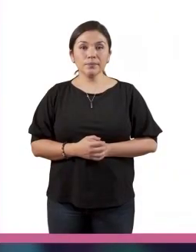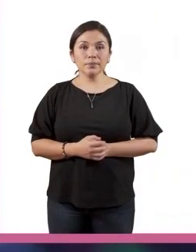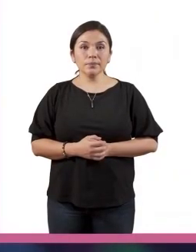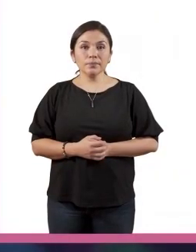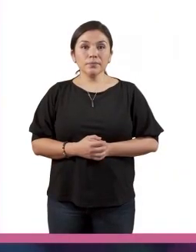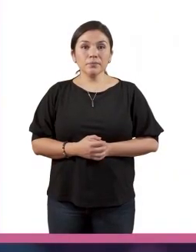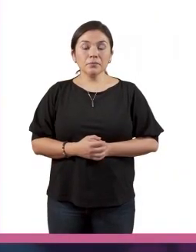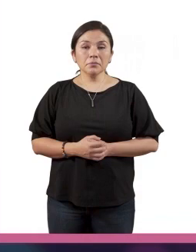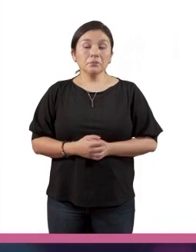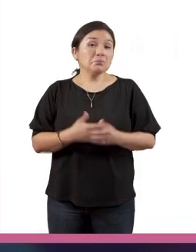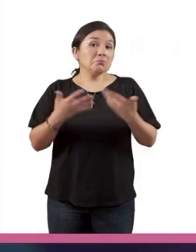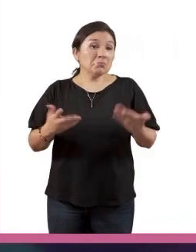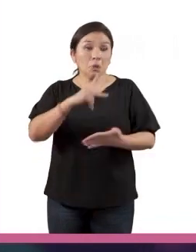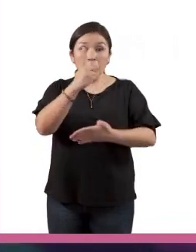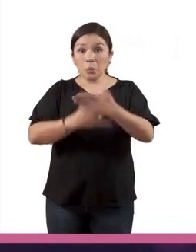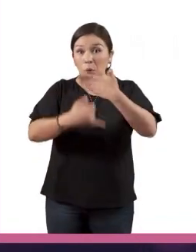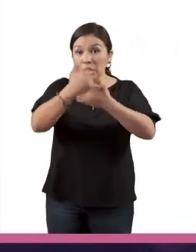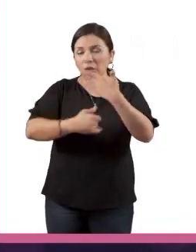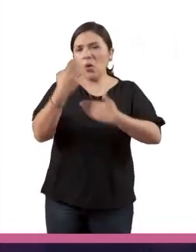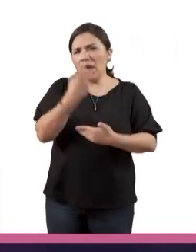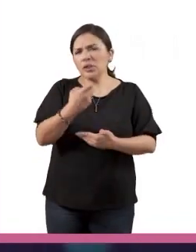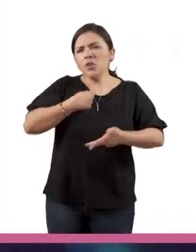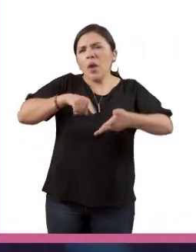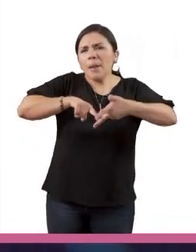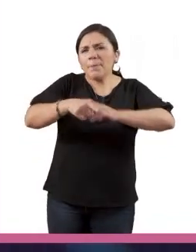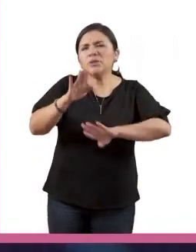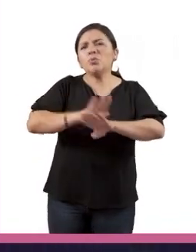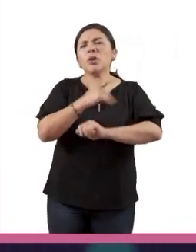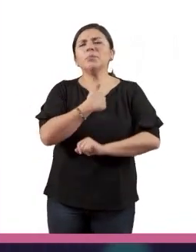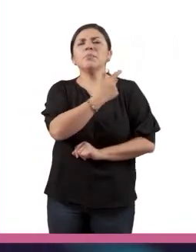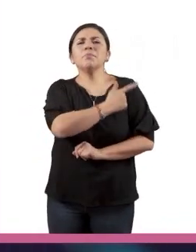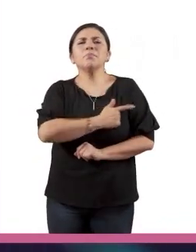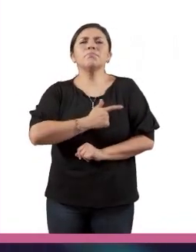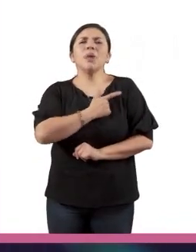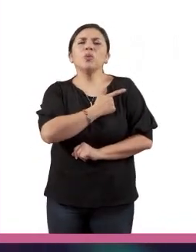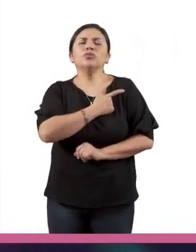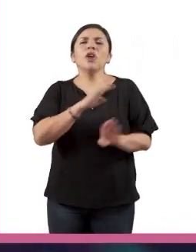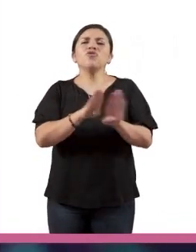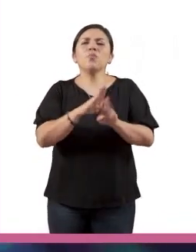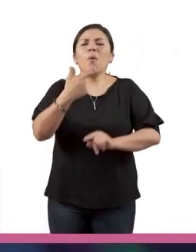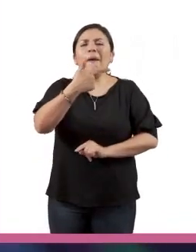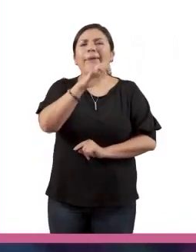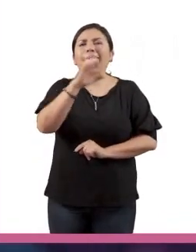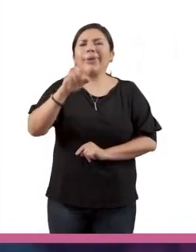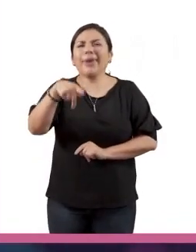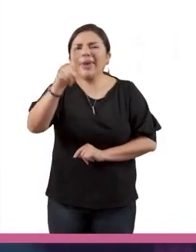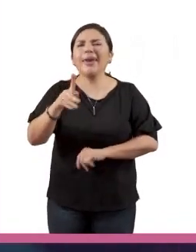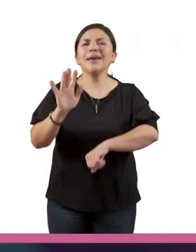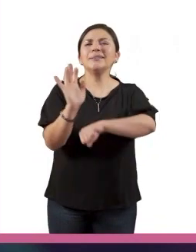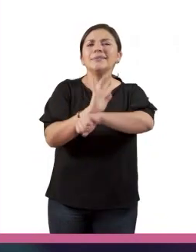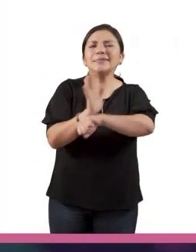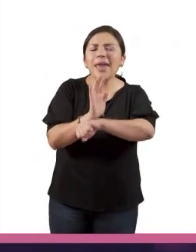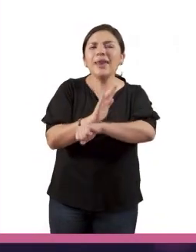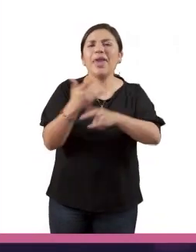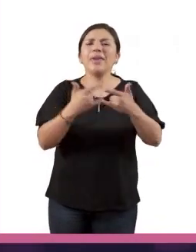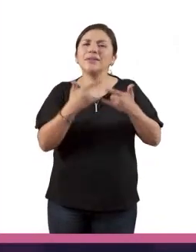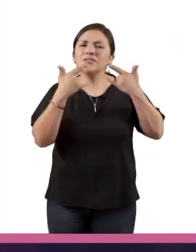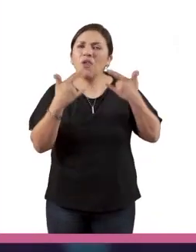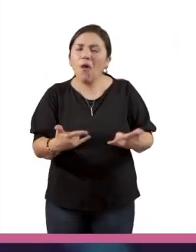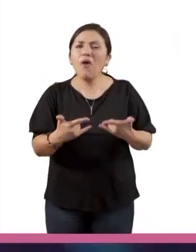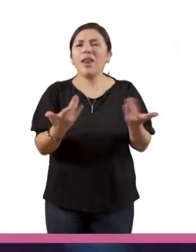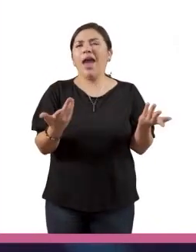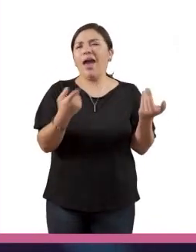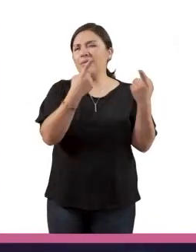Bueno, pues todo este proyecto yo lo quise iniciar porque a mí me gusta mucho el mundo geek, el cine, las